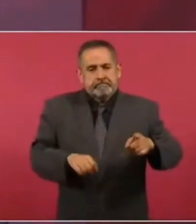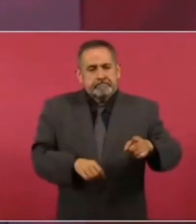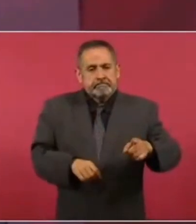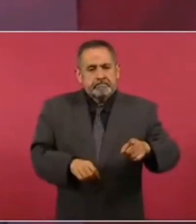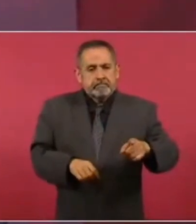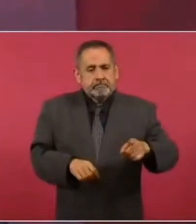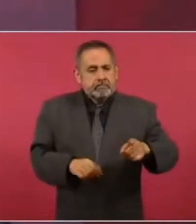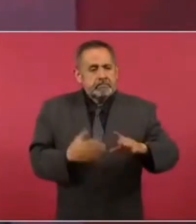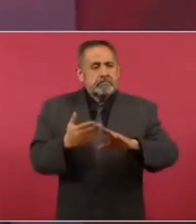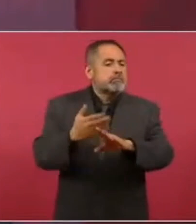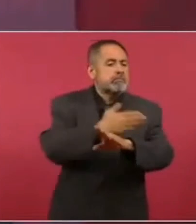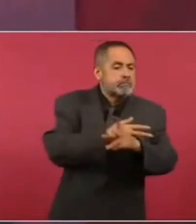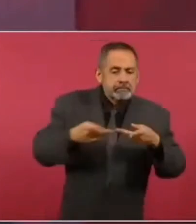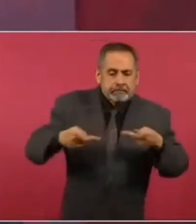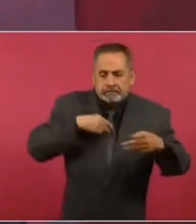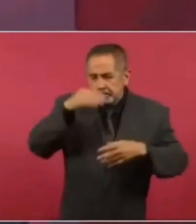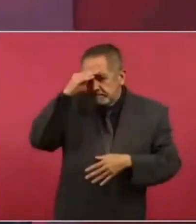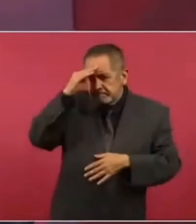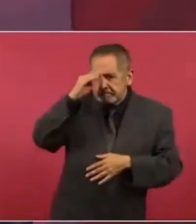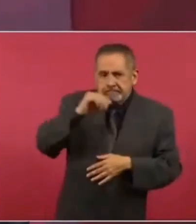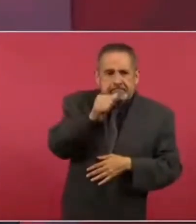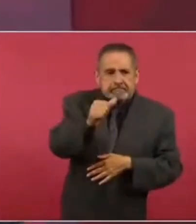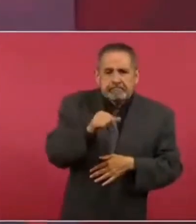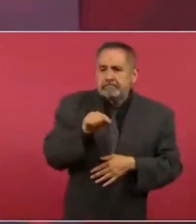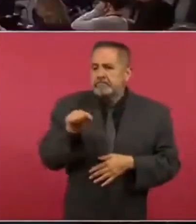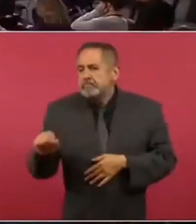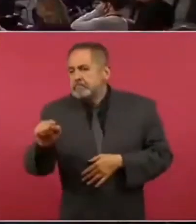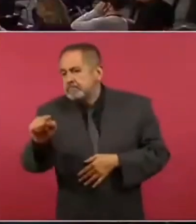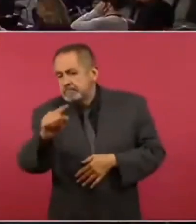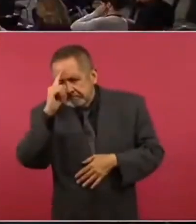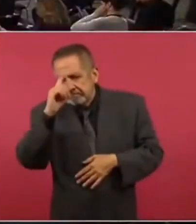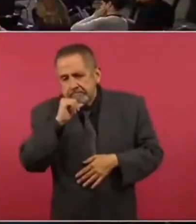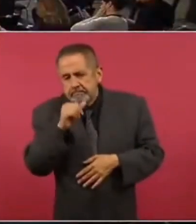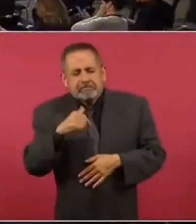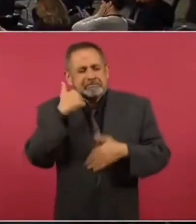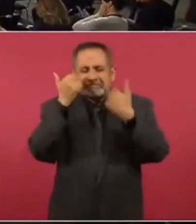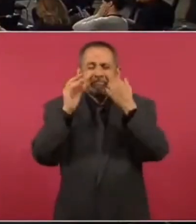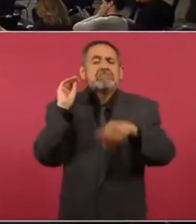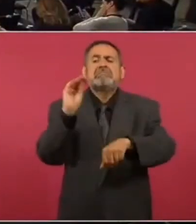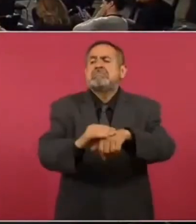sin ninguna planeación, pues van a crecer